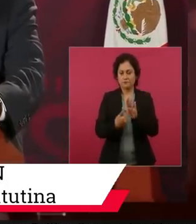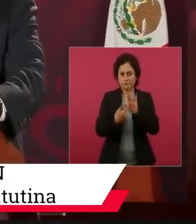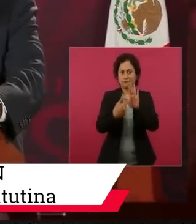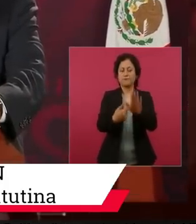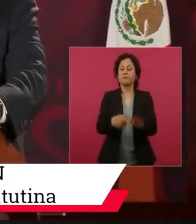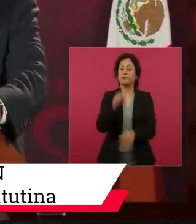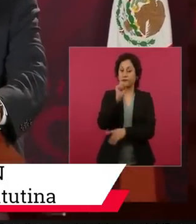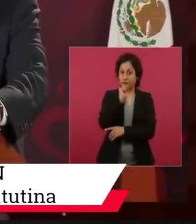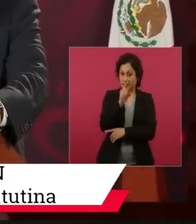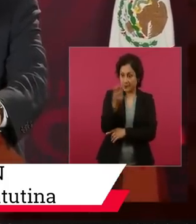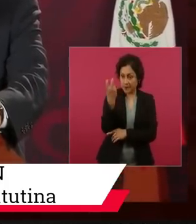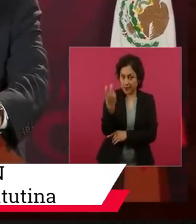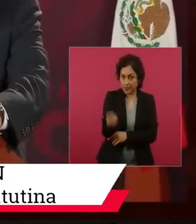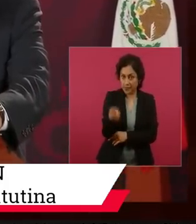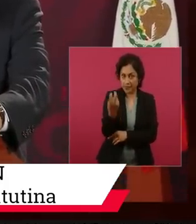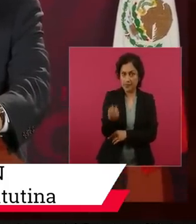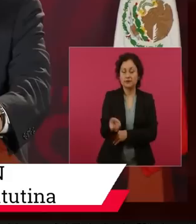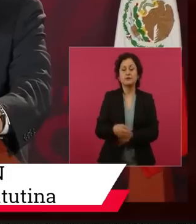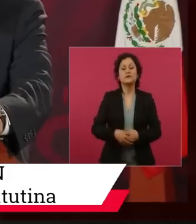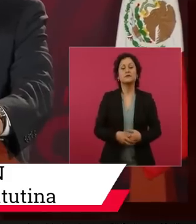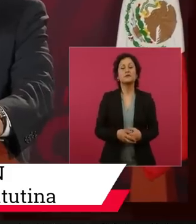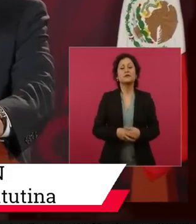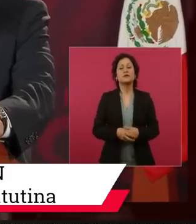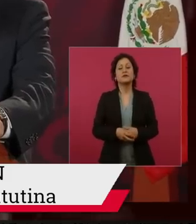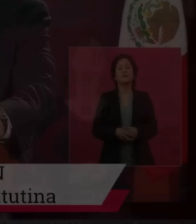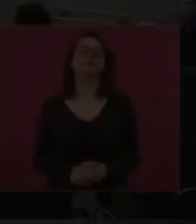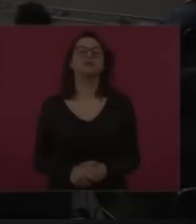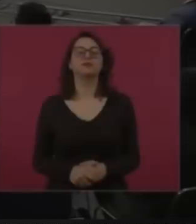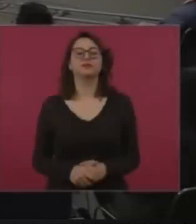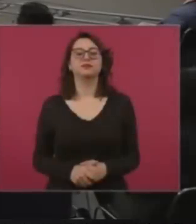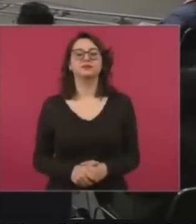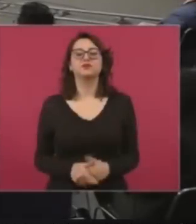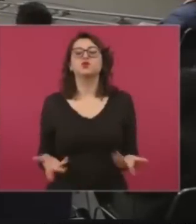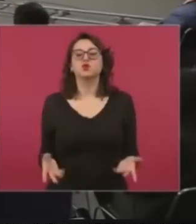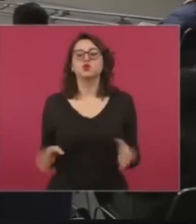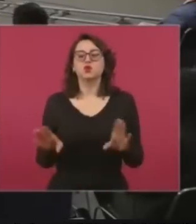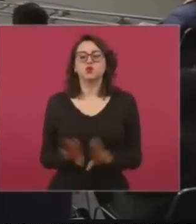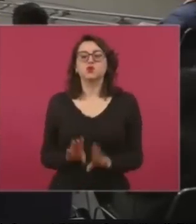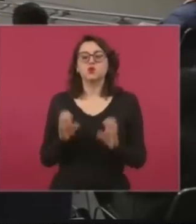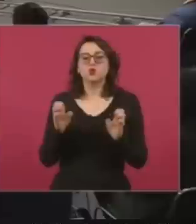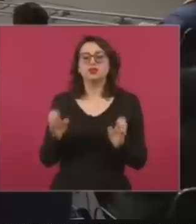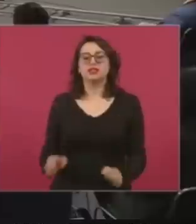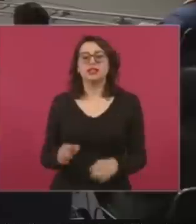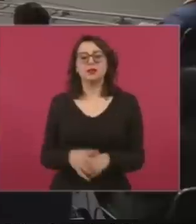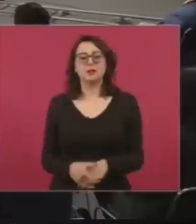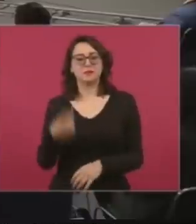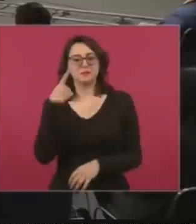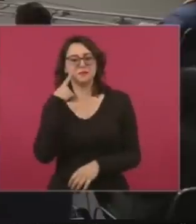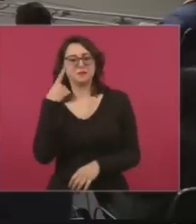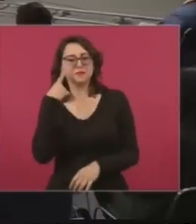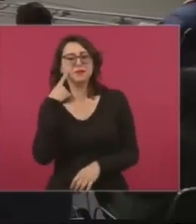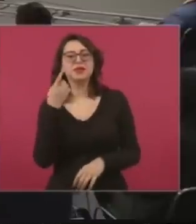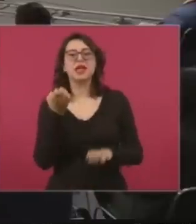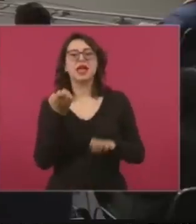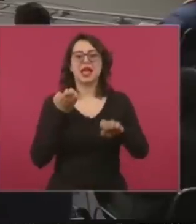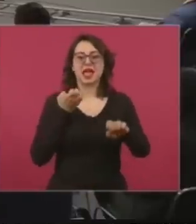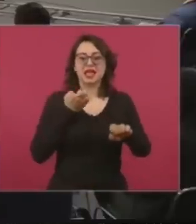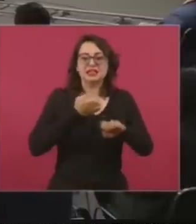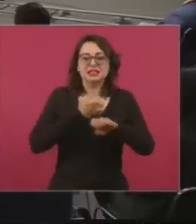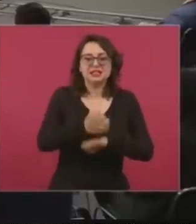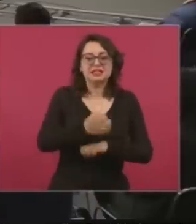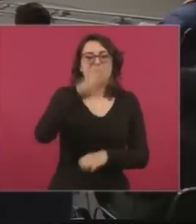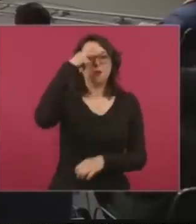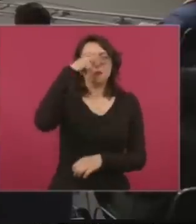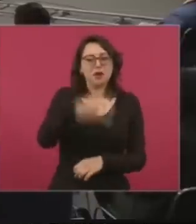este fragmento de la conferencia matutina del día de hoy les platico como ve el estado de las elecciones